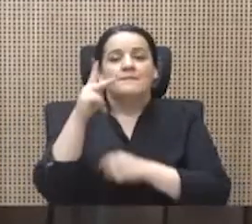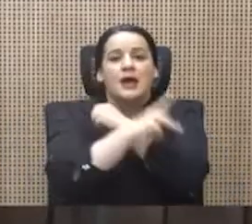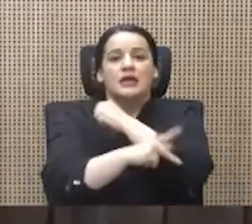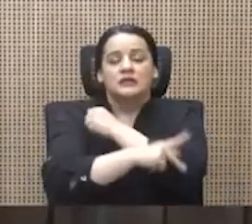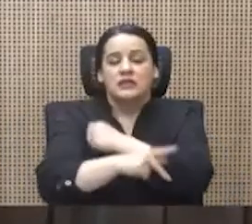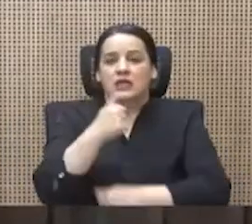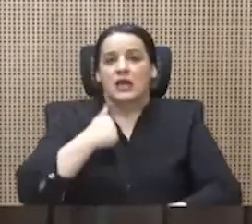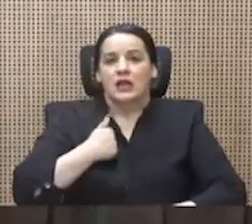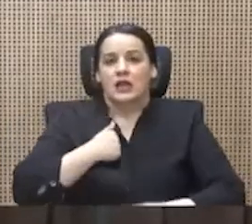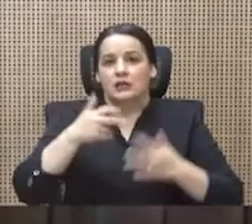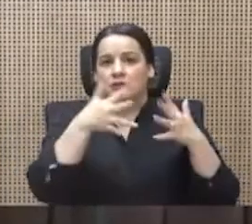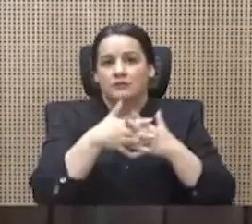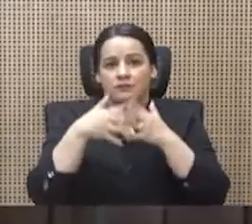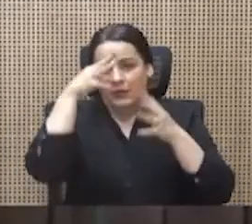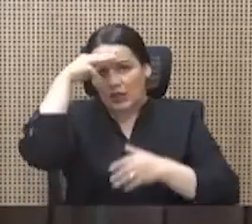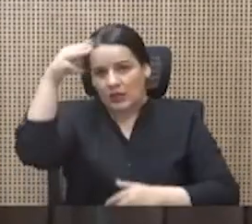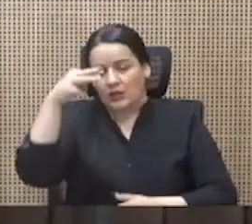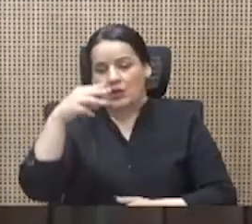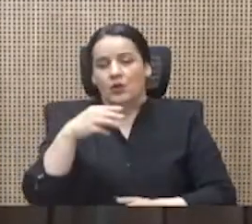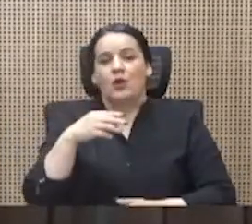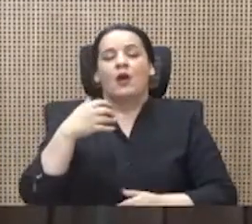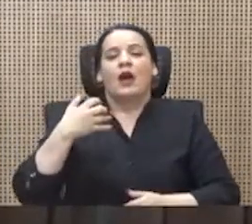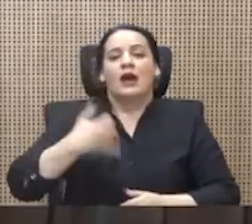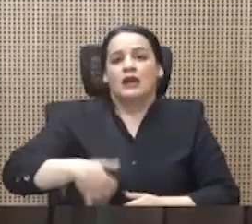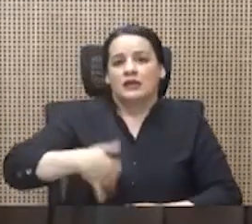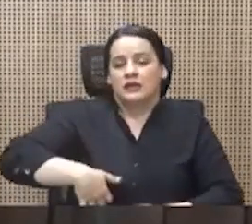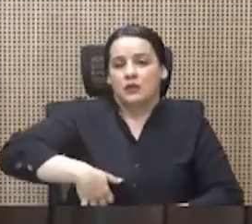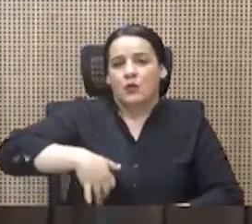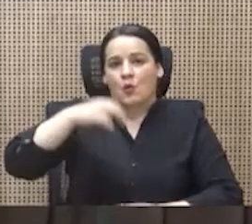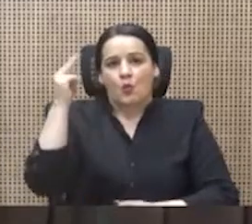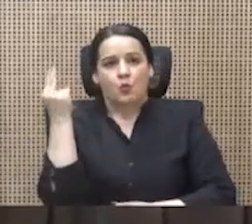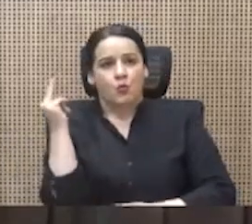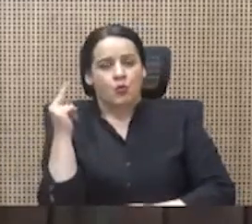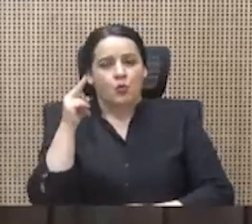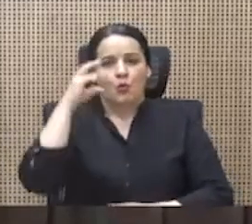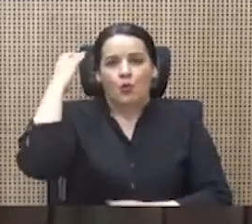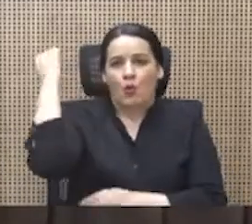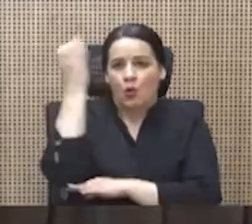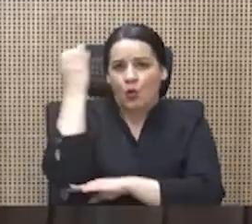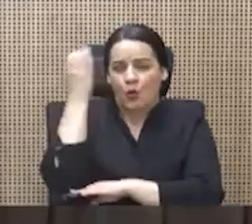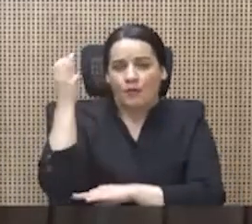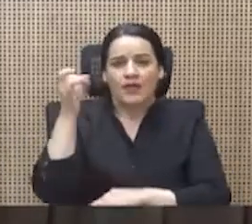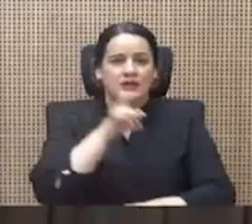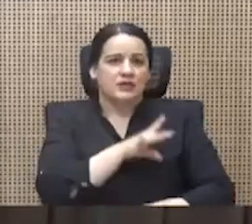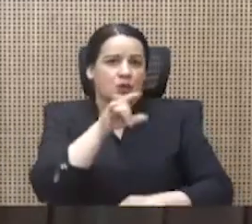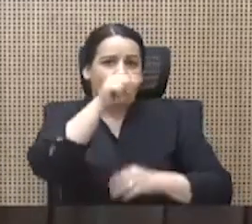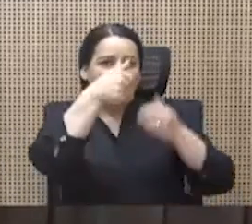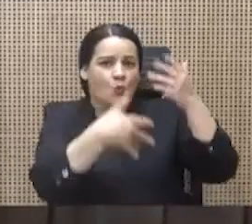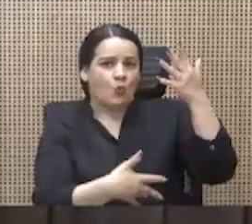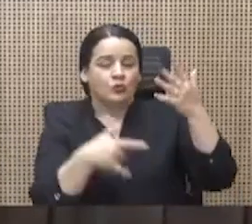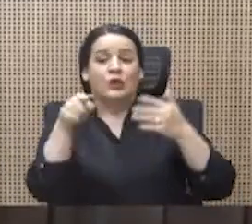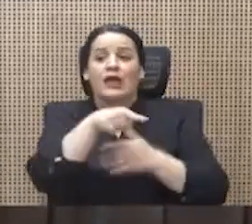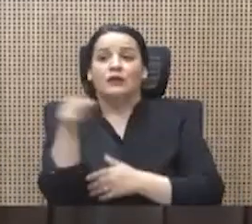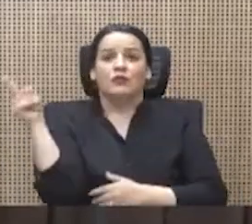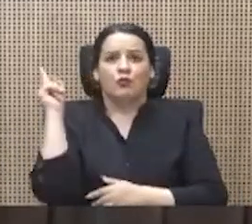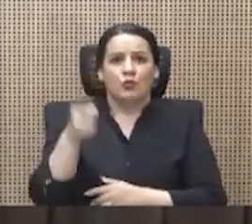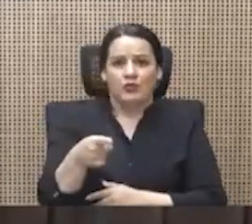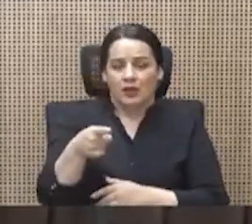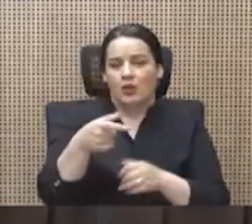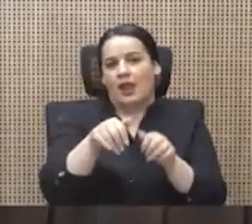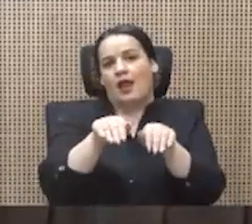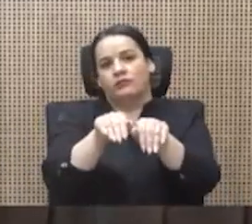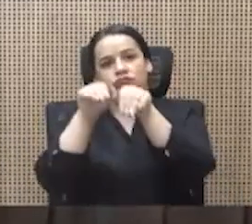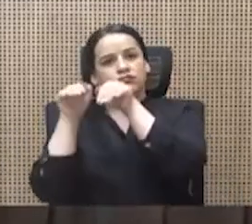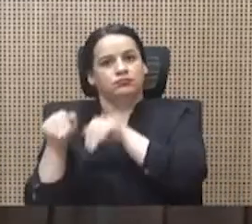Estados Unidos México Argentina Uruguay Colombia chile entre otros se vieron forzados a retroceder en su intento de crear